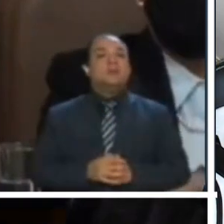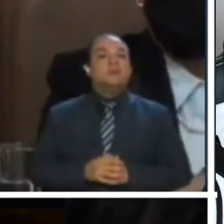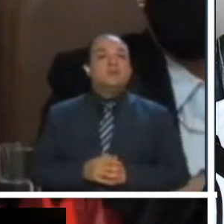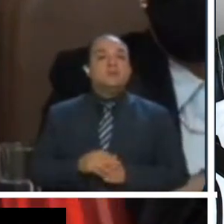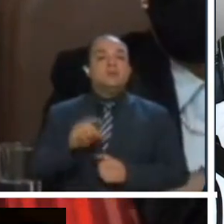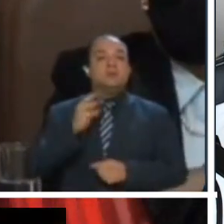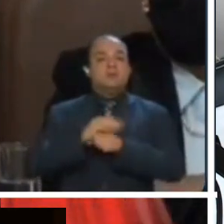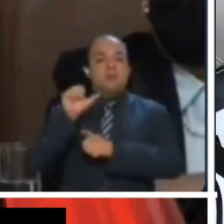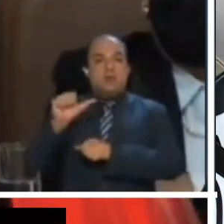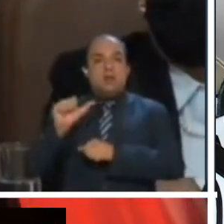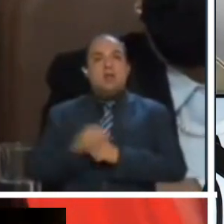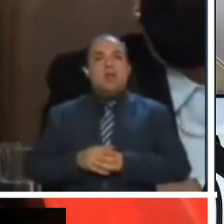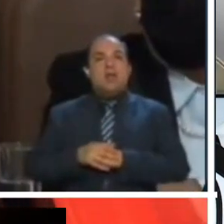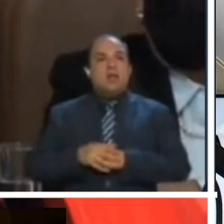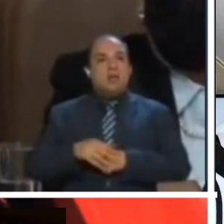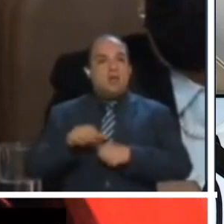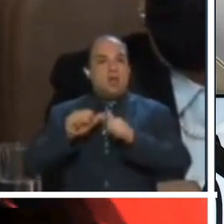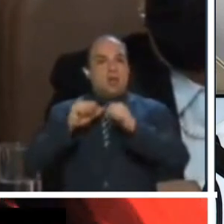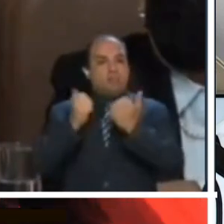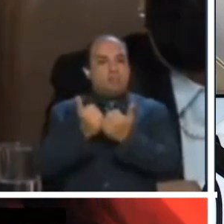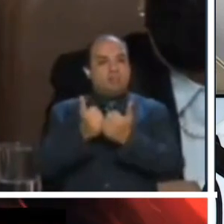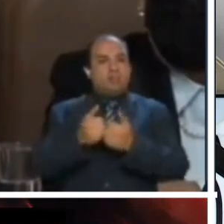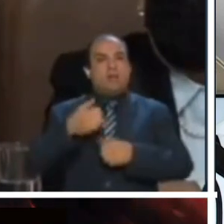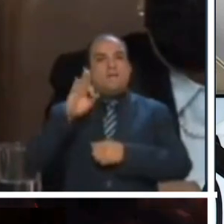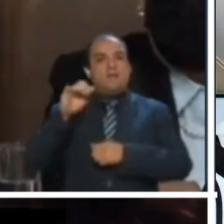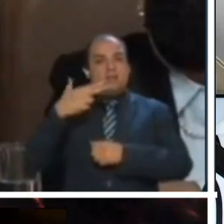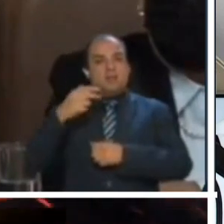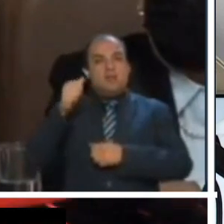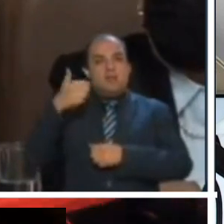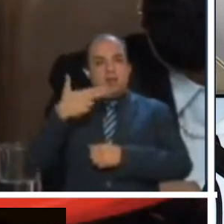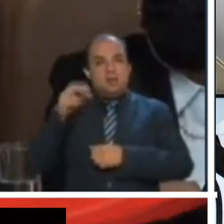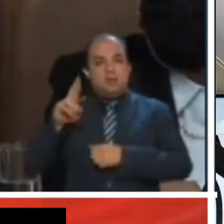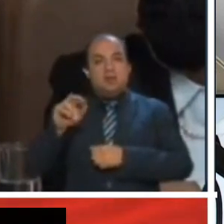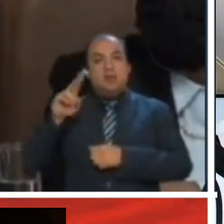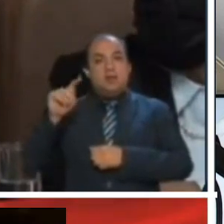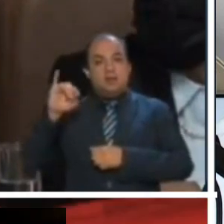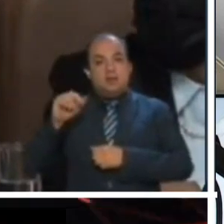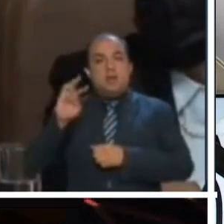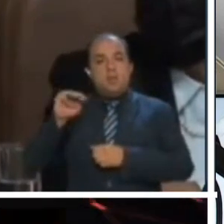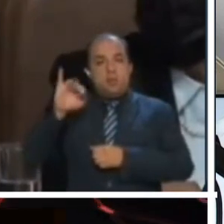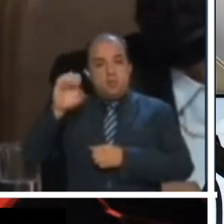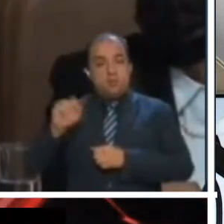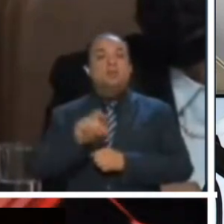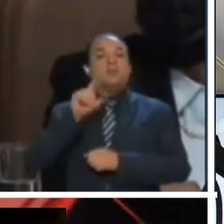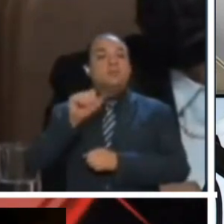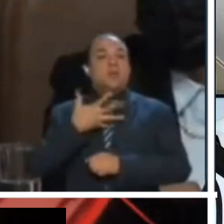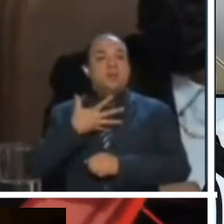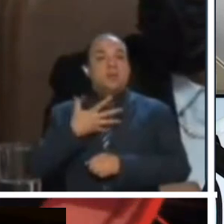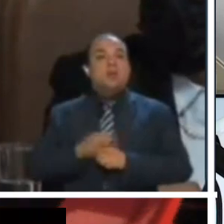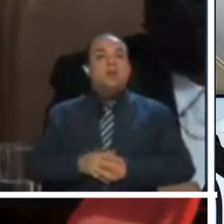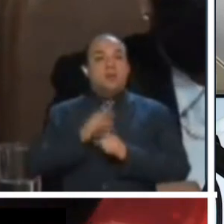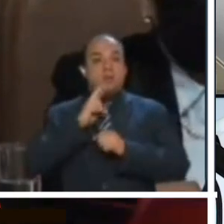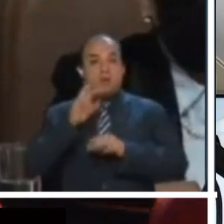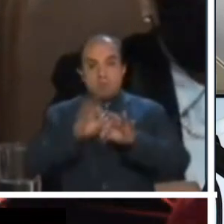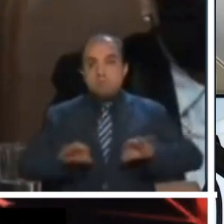Vamos a escuchar qué dijo de su modelo republicano de austeridad y economía moral es viable, afirma la jefa